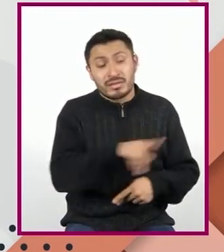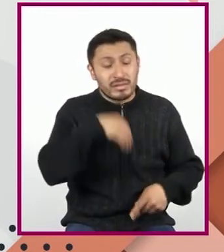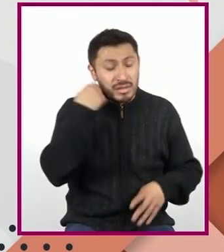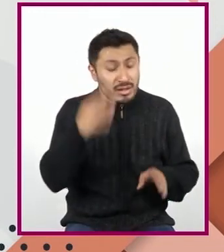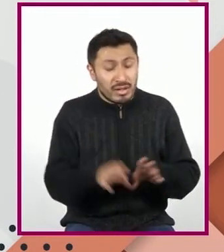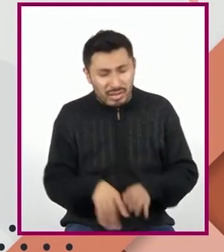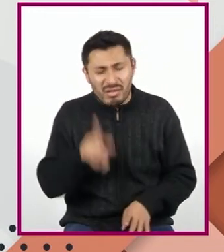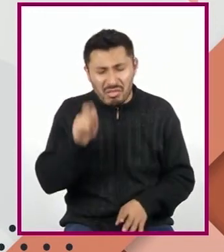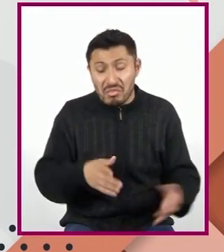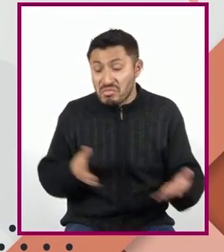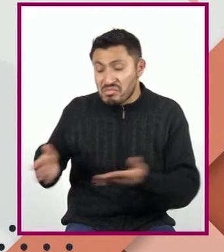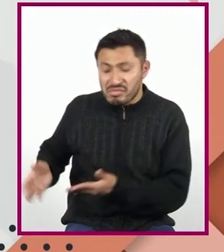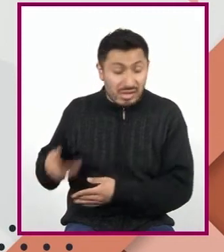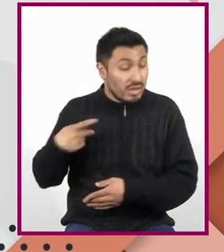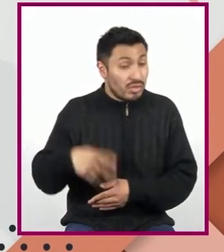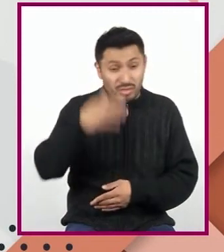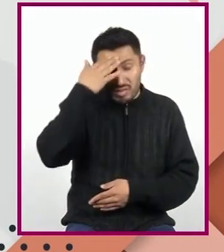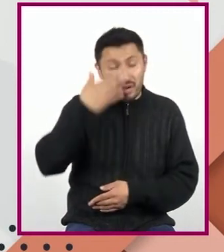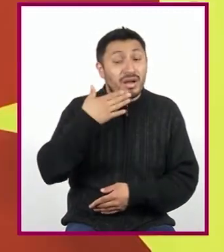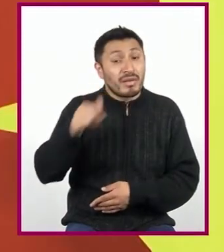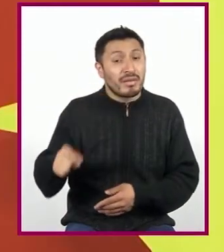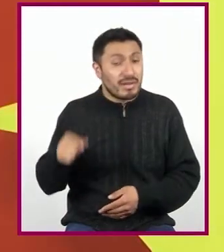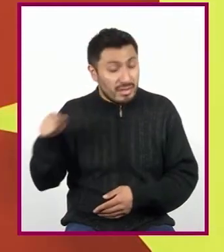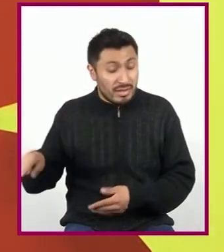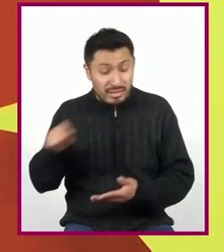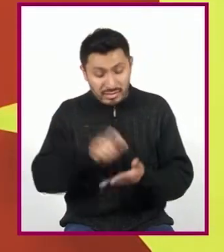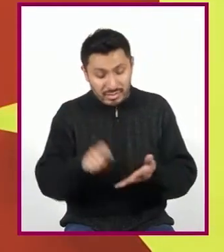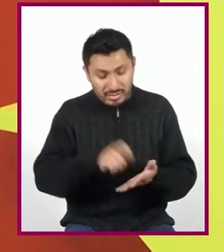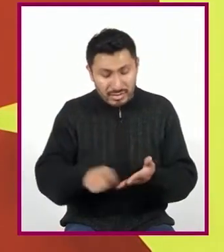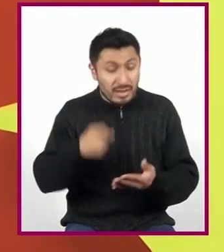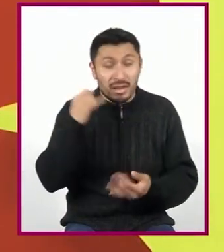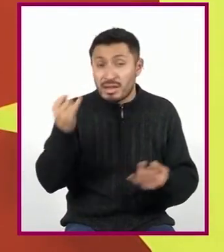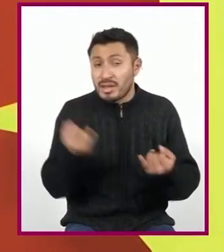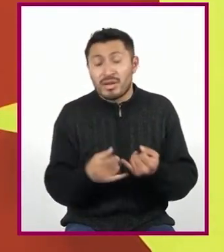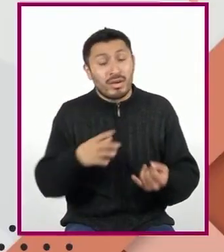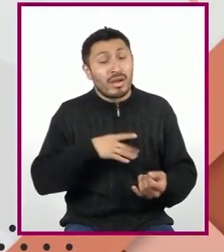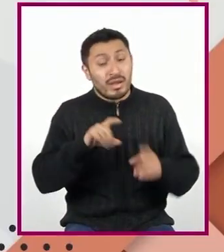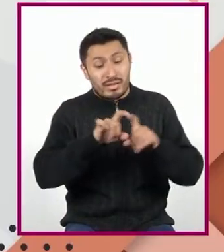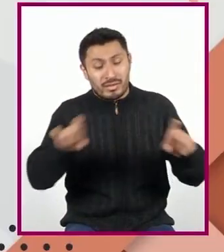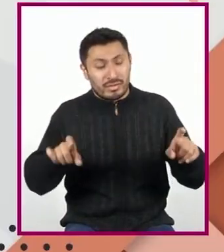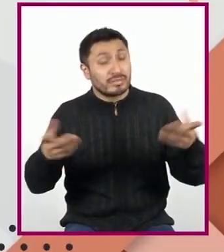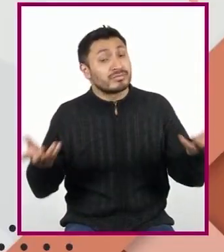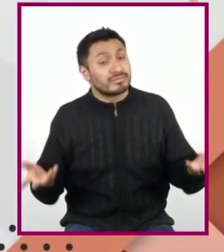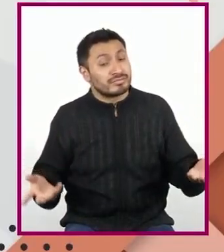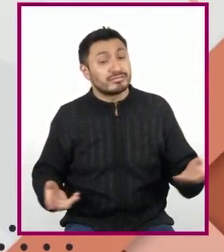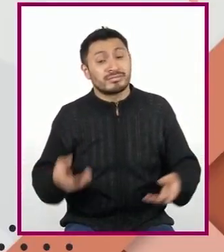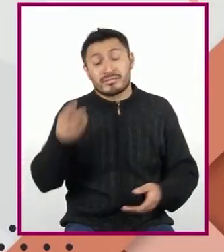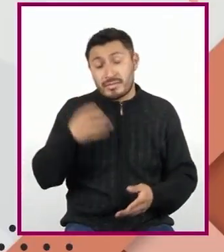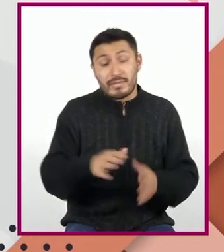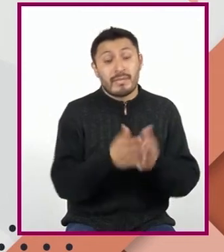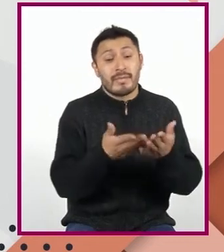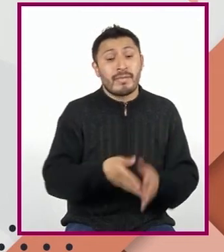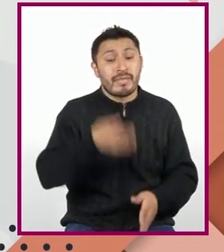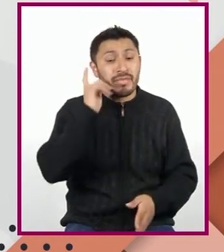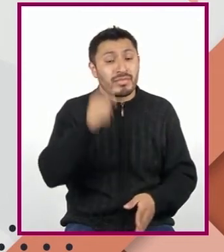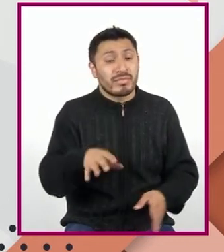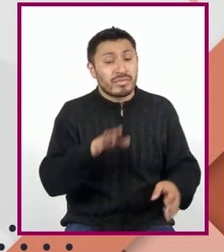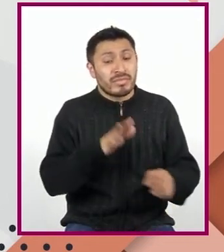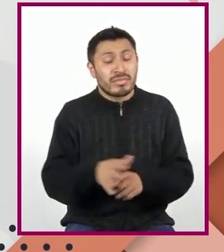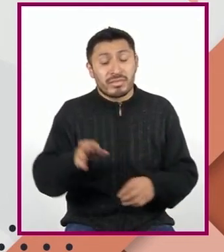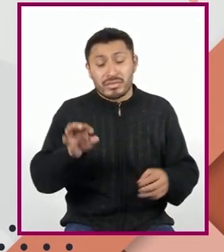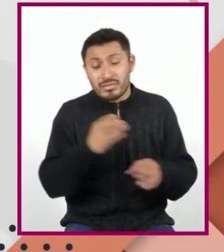ahora ejemplos del segundo prólogo, el de Lucio. Dice: Leticia Solache Abonce nació en las 3 veces heroicas